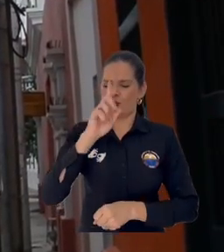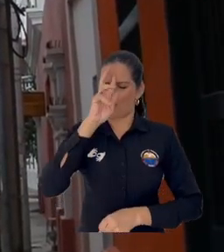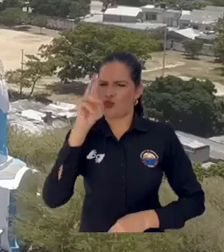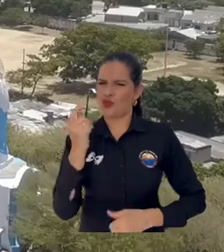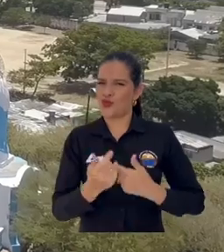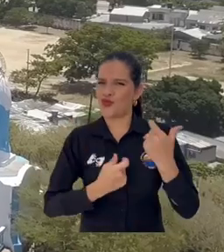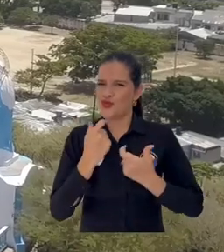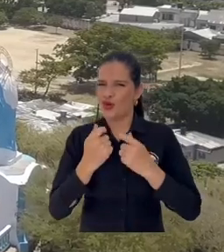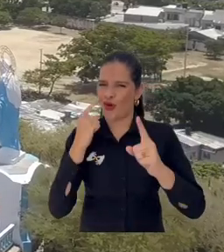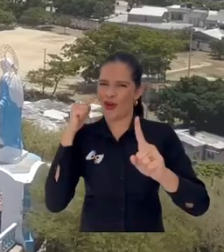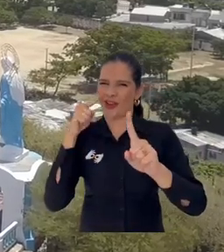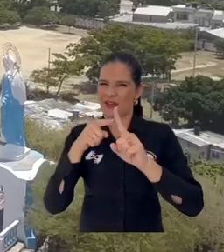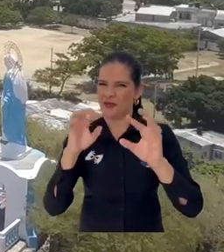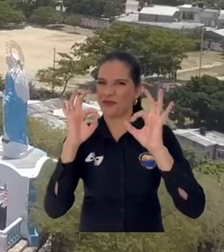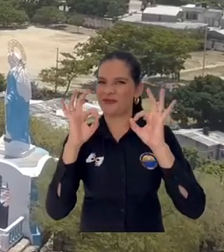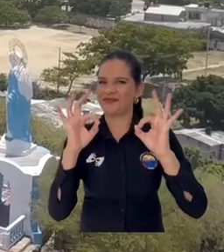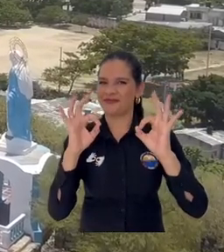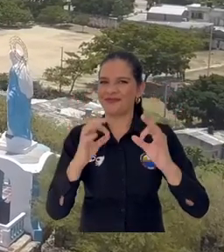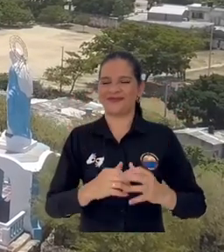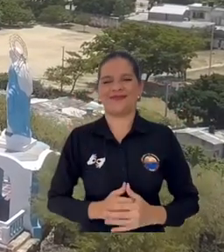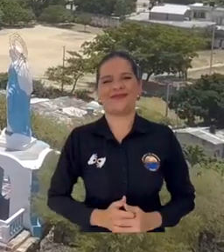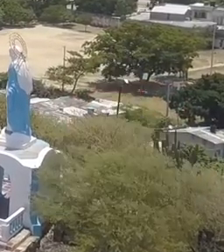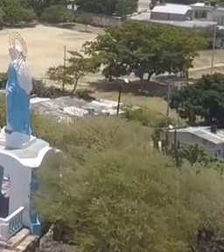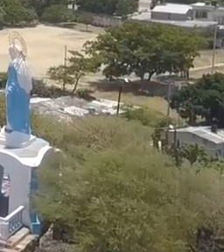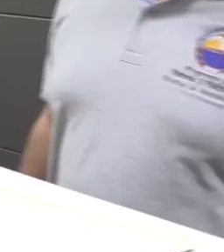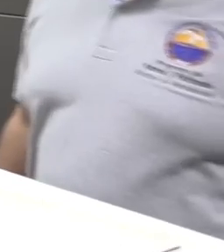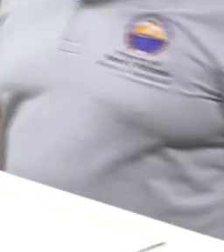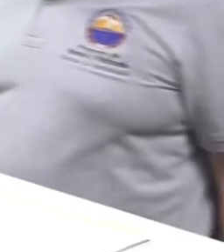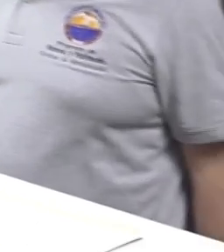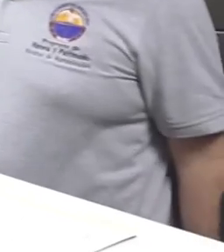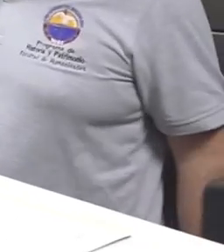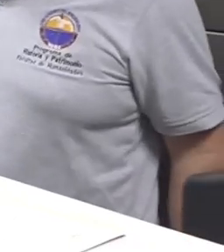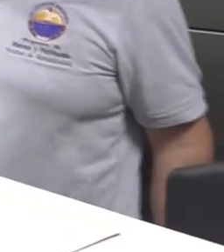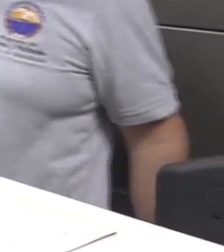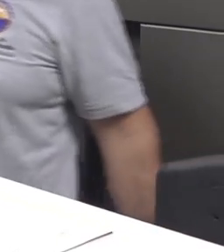años, estamos trabajando en pro de eso.